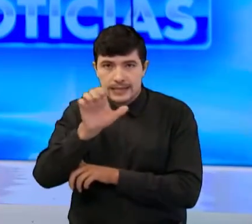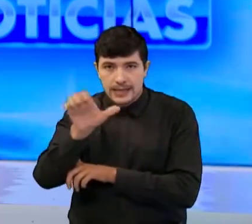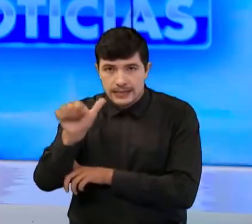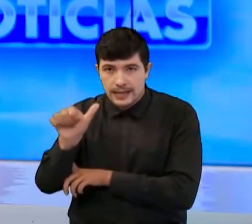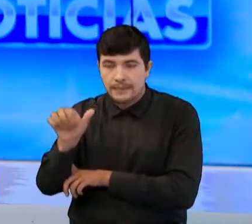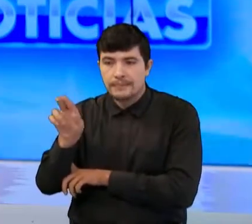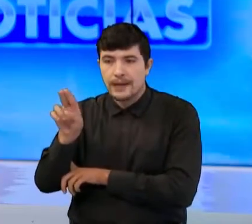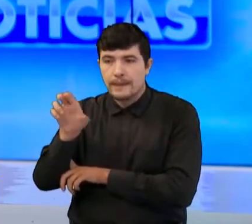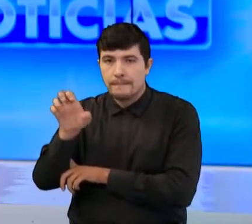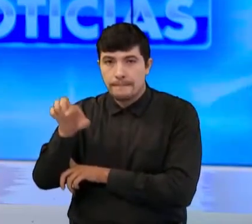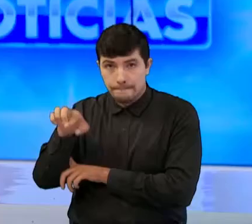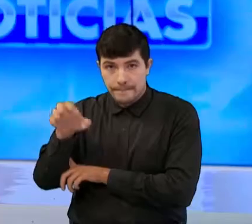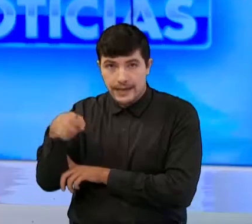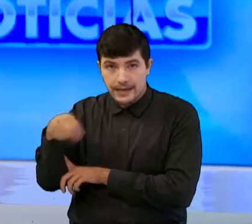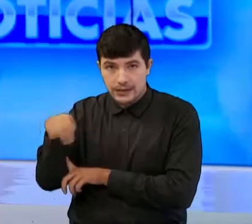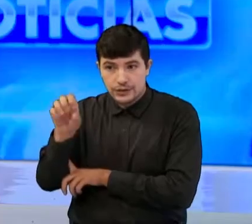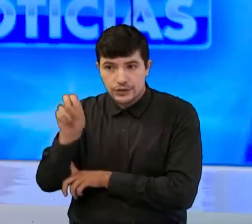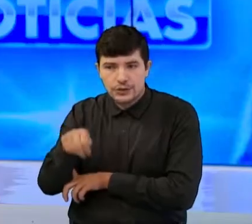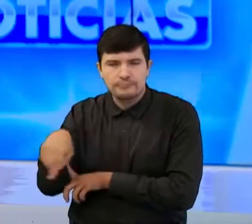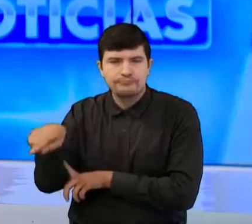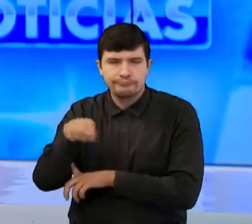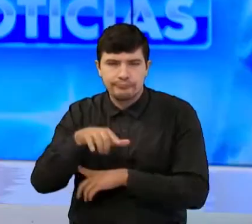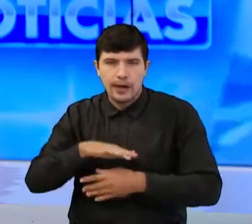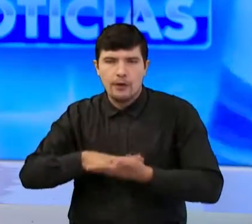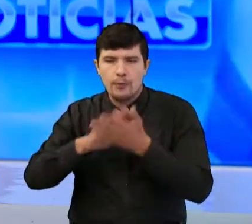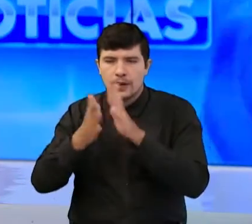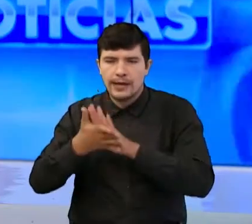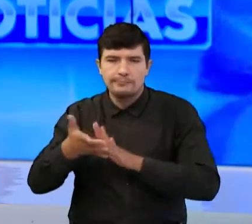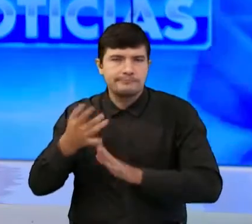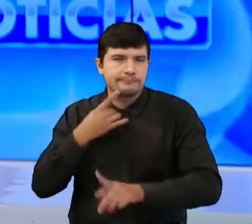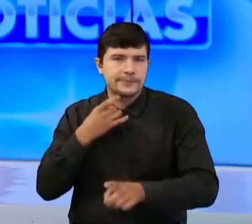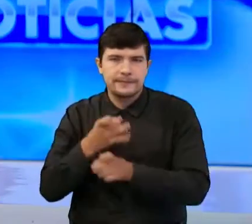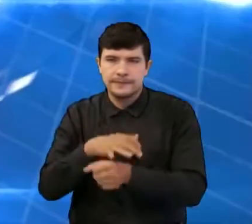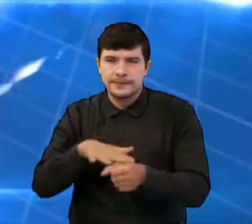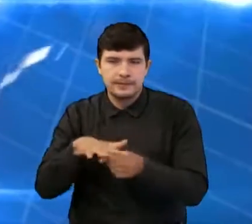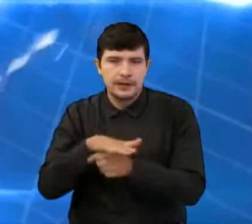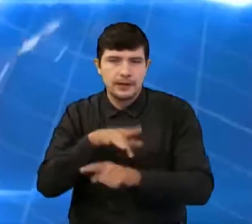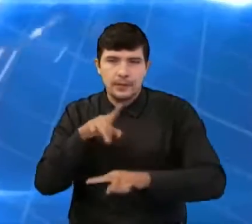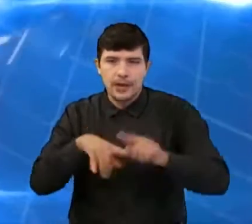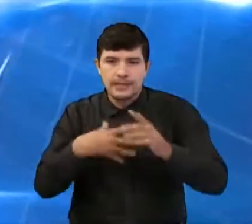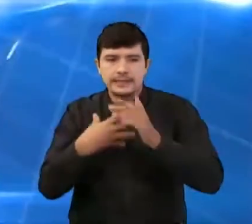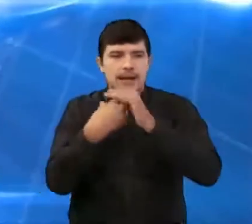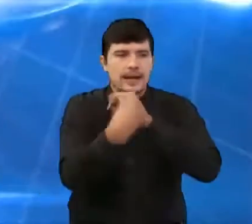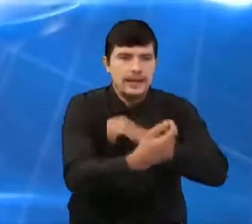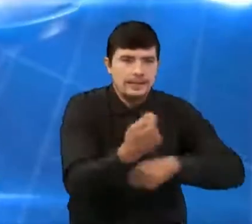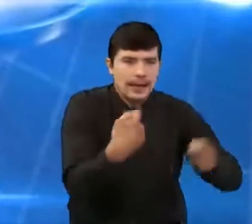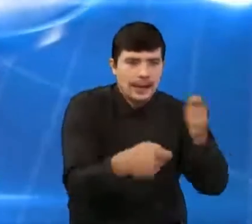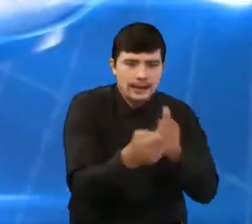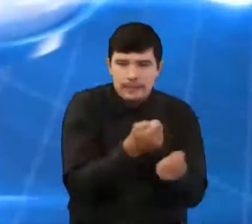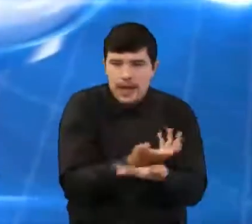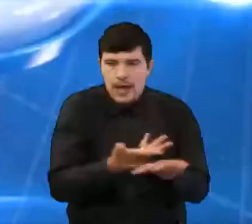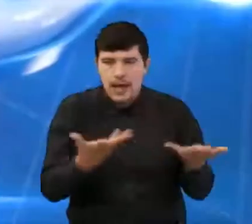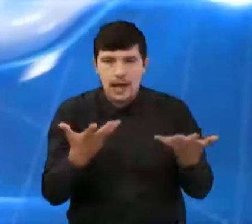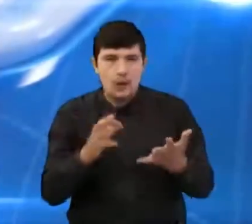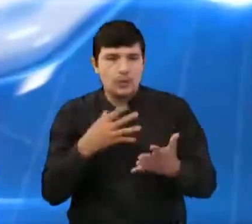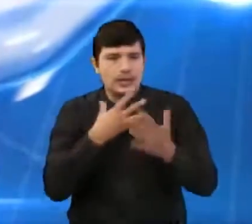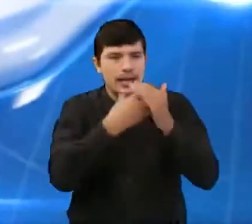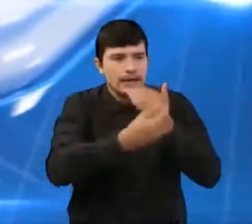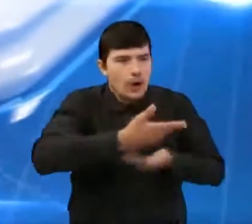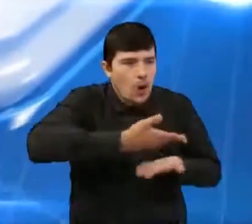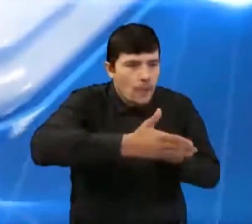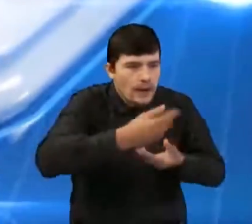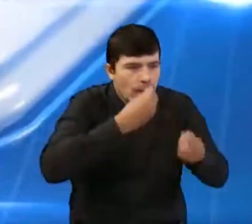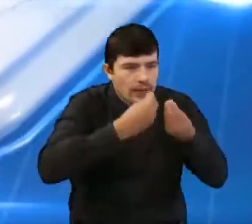Esta es una situación a causa de la temporada de lluvias que se ha presentado últimamente. Campesinos de las diferentes veredas del municipio de Sucre en